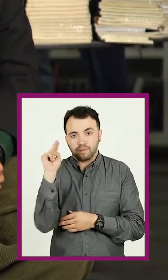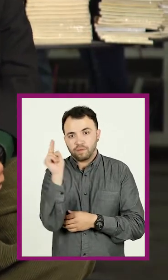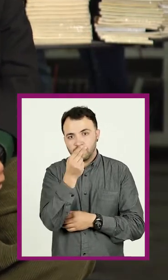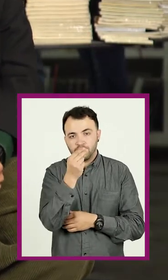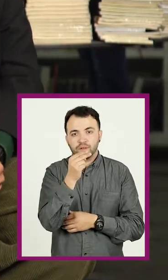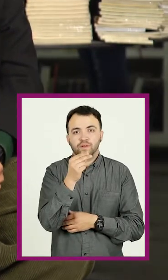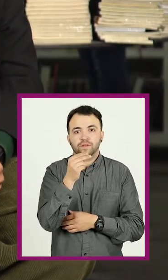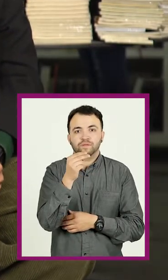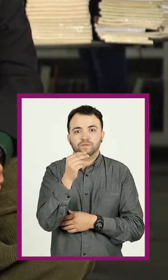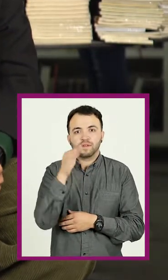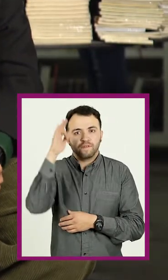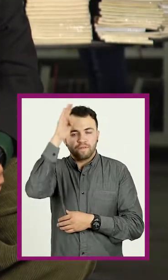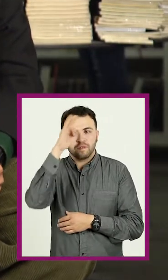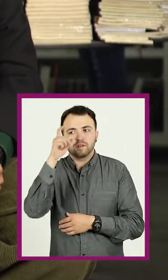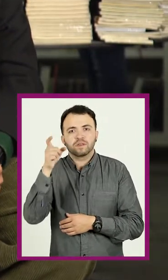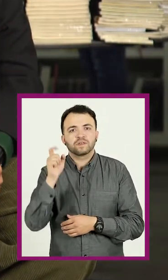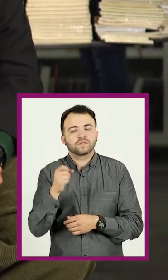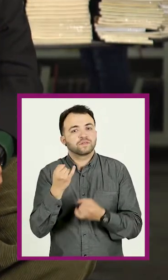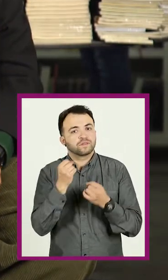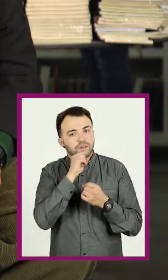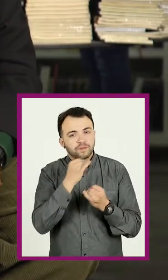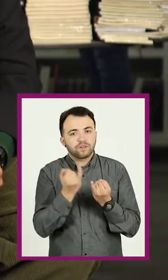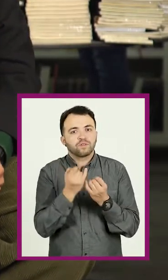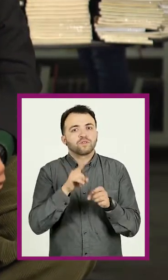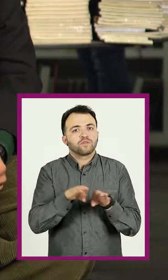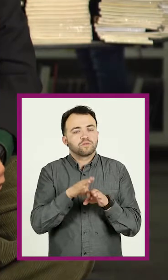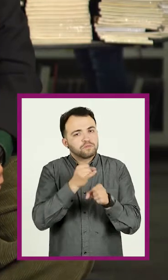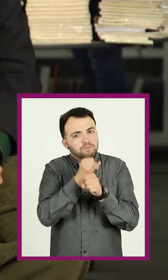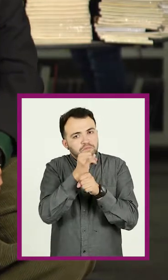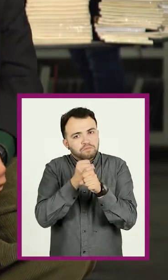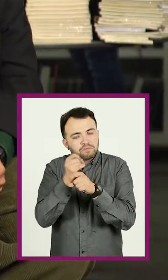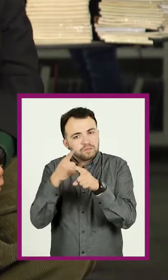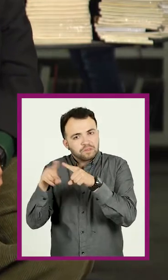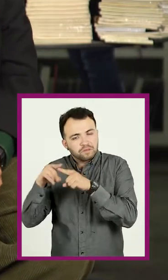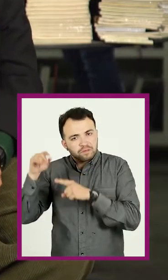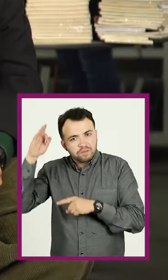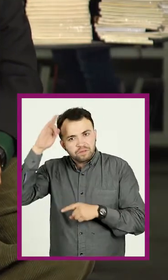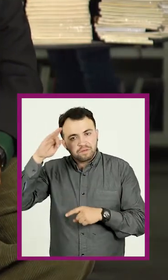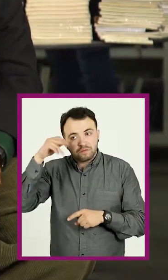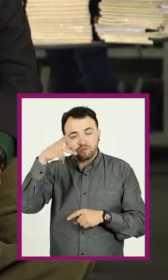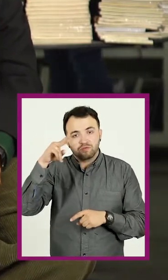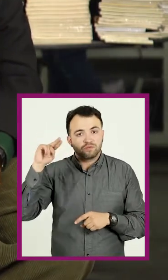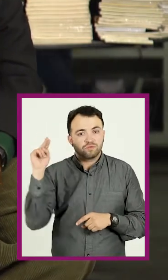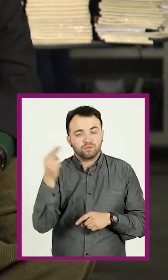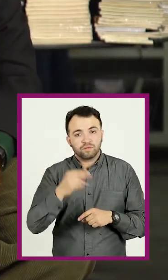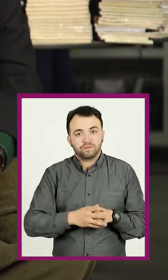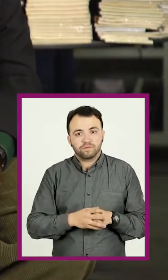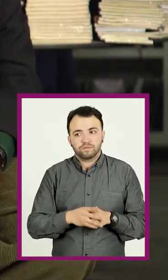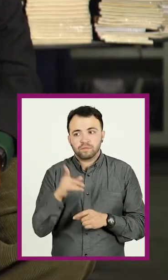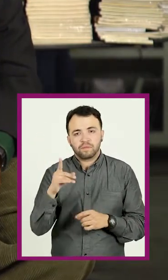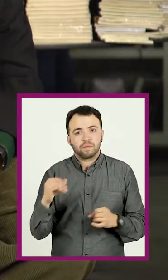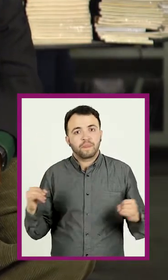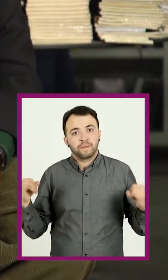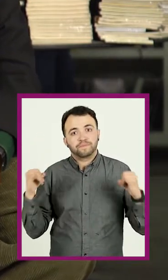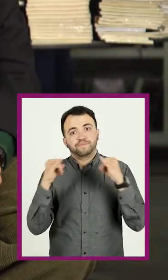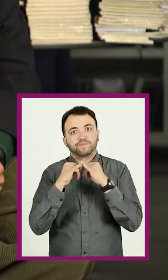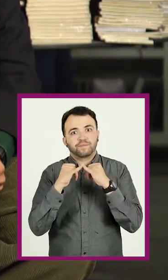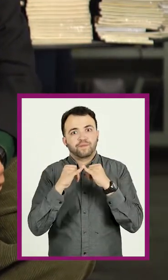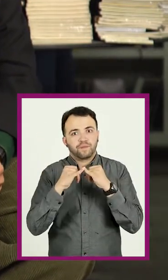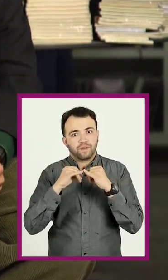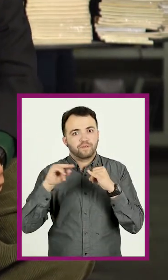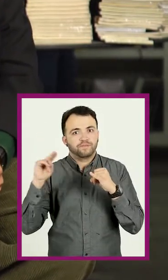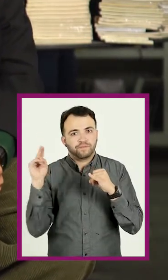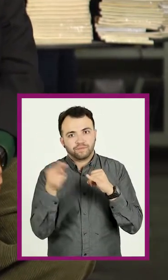la Facultad de Filosofía y Letras de la UNAM y también un investigador del Instituto de Investigaciones Filosóficas de la